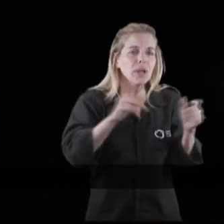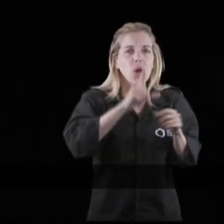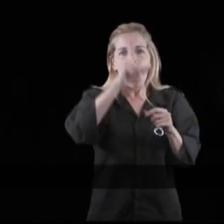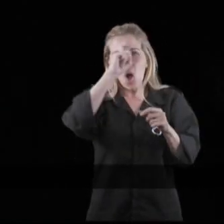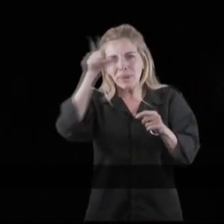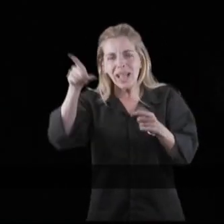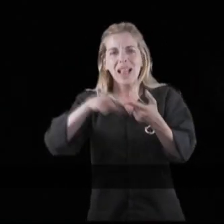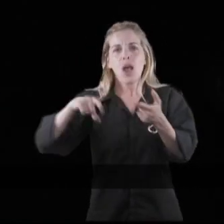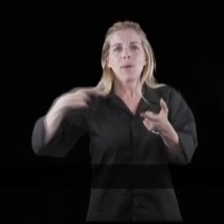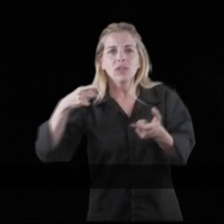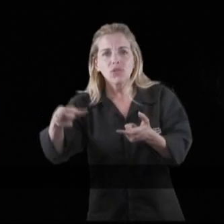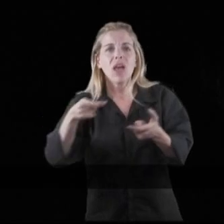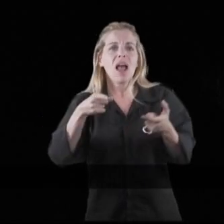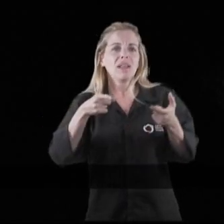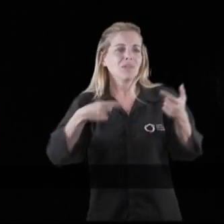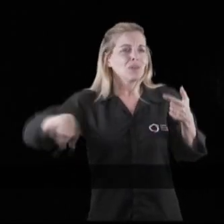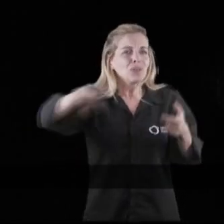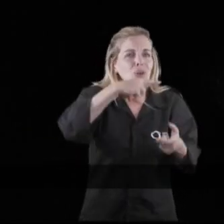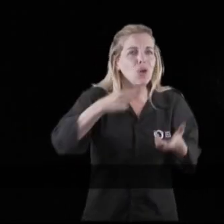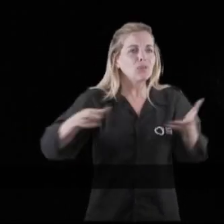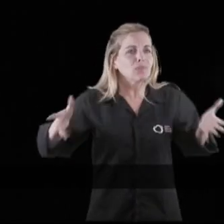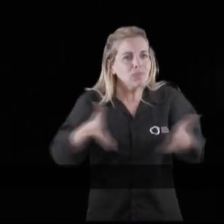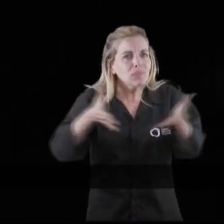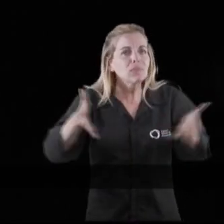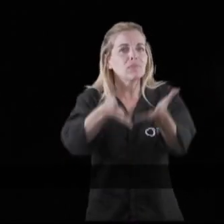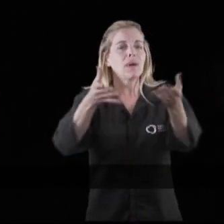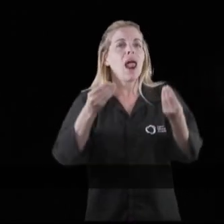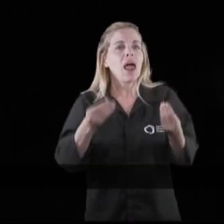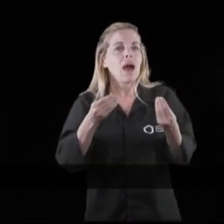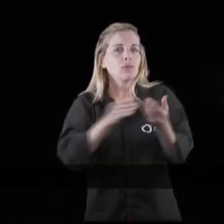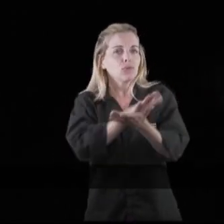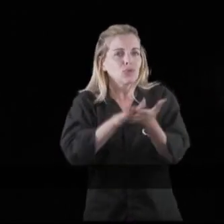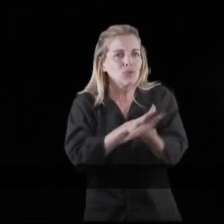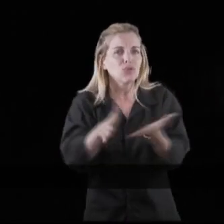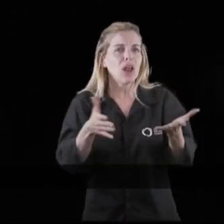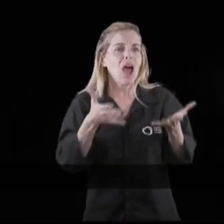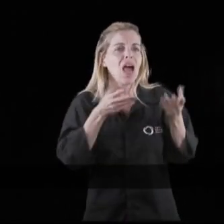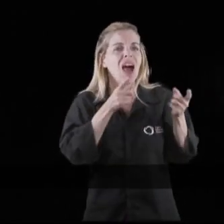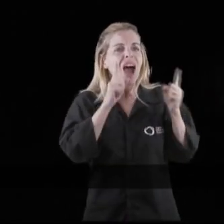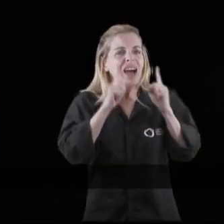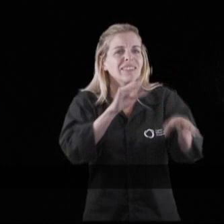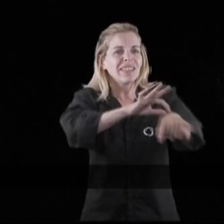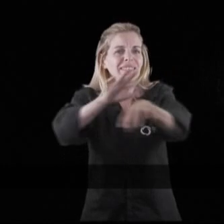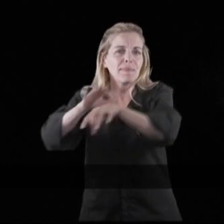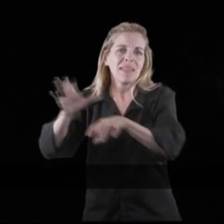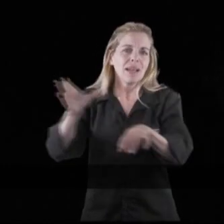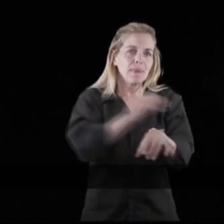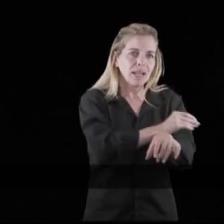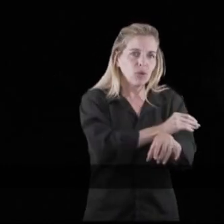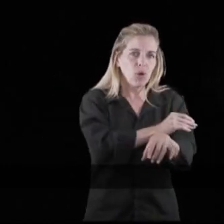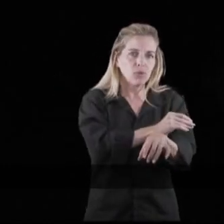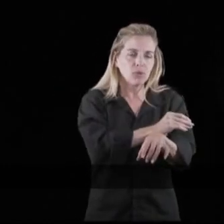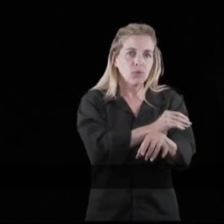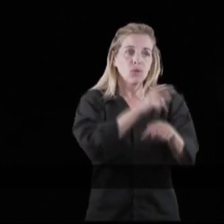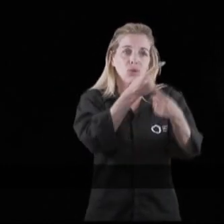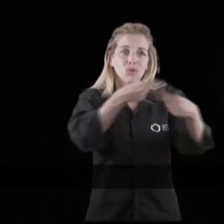sociales. Todos nos movilizamos para poder enfrentar el problema. Ahora, esto también